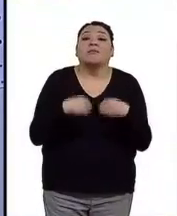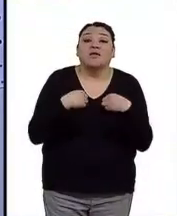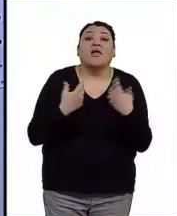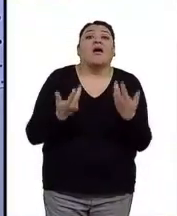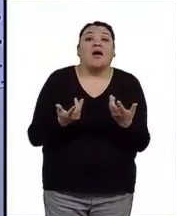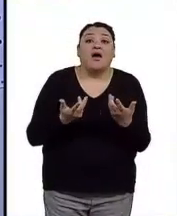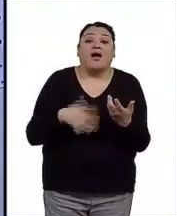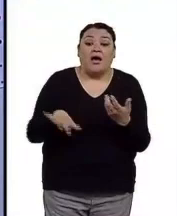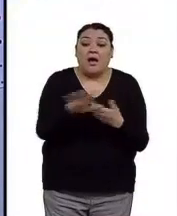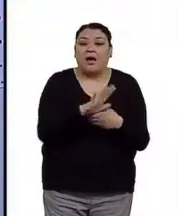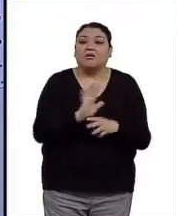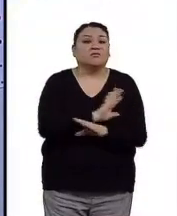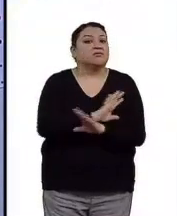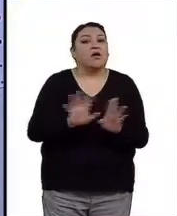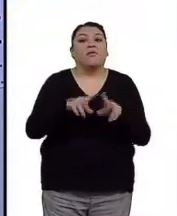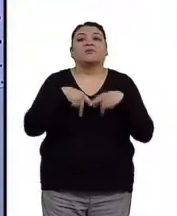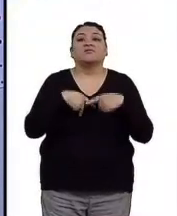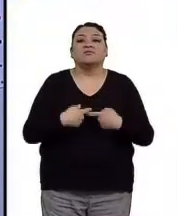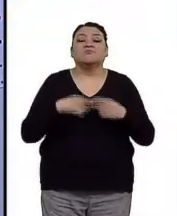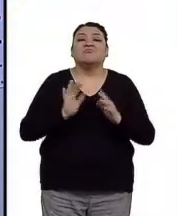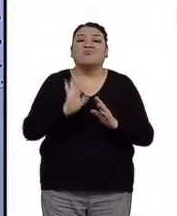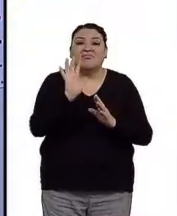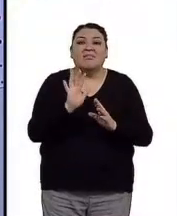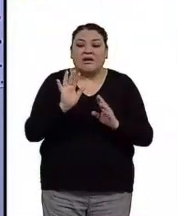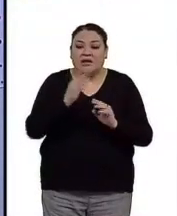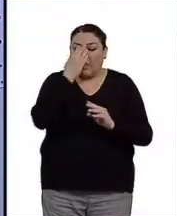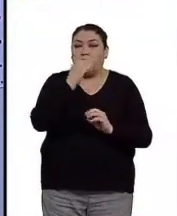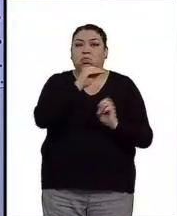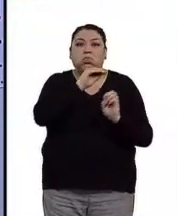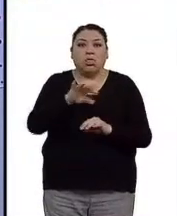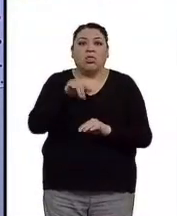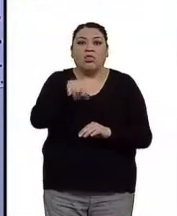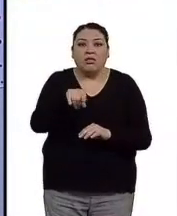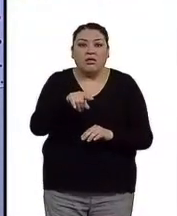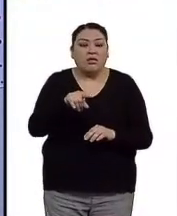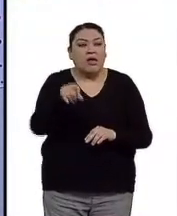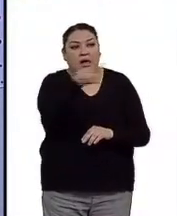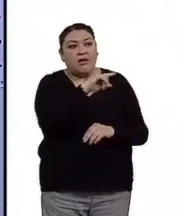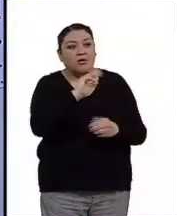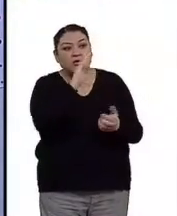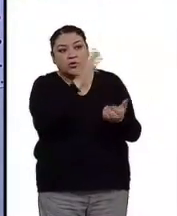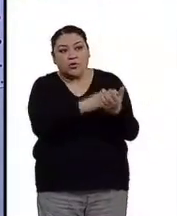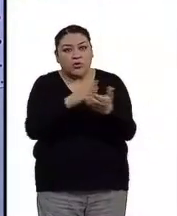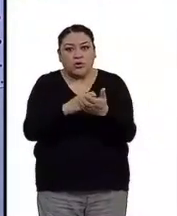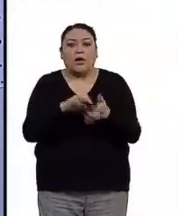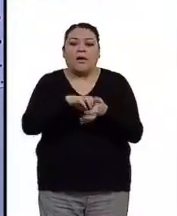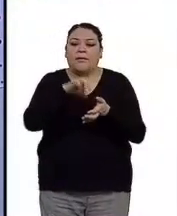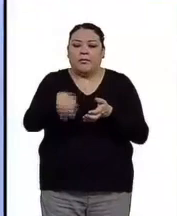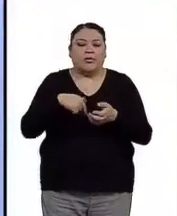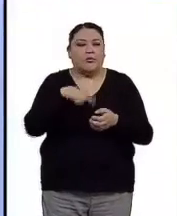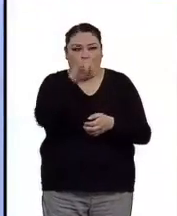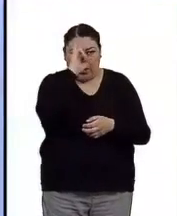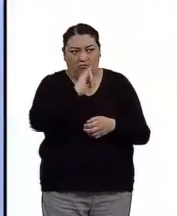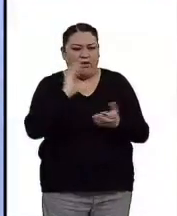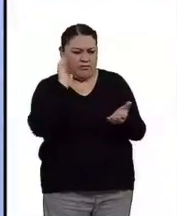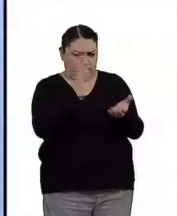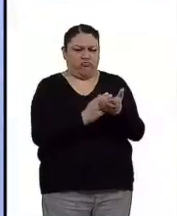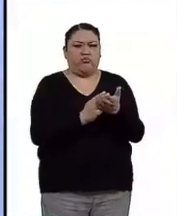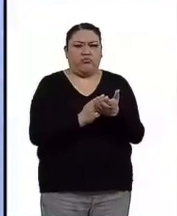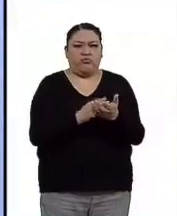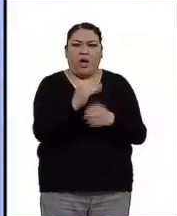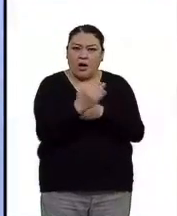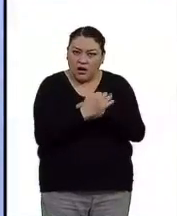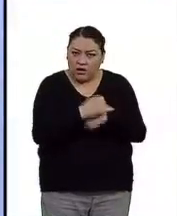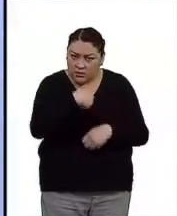una situación expuesta como mujer y en ese momento pues no hay multa, o sea, ¿a mí de qué me sirve que multen al patrón? No hay multa,